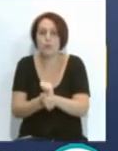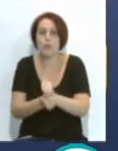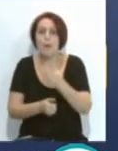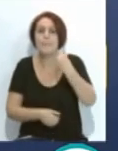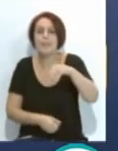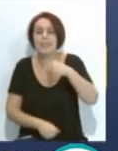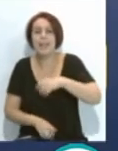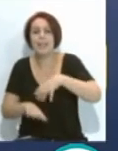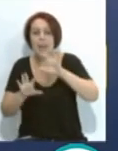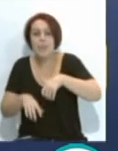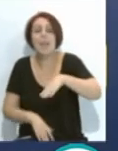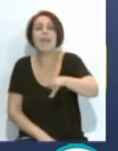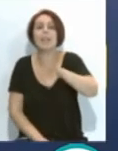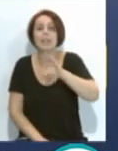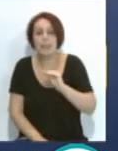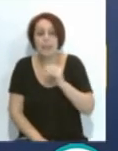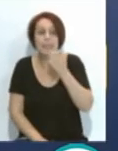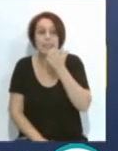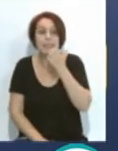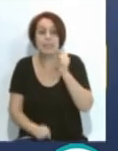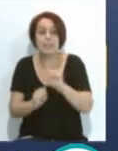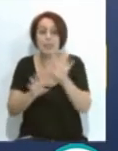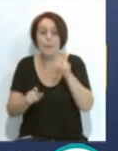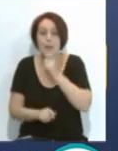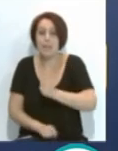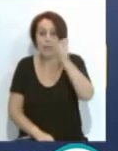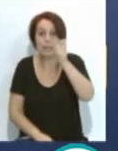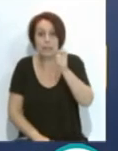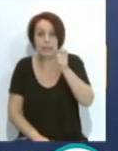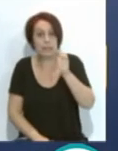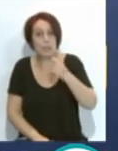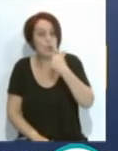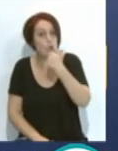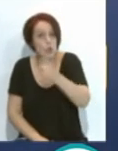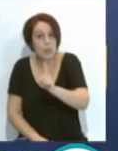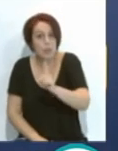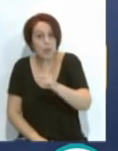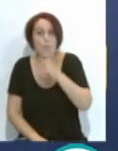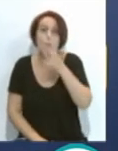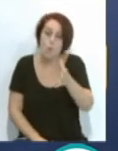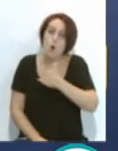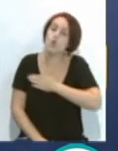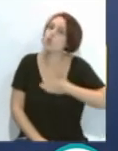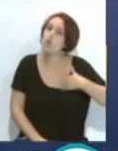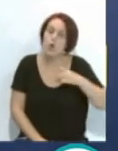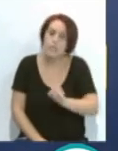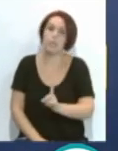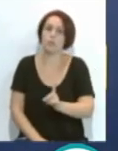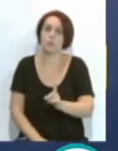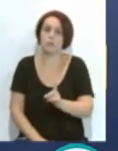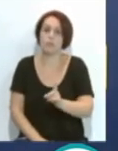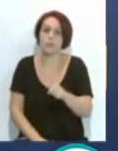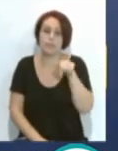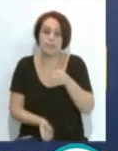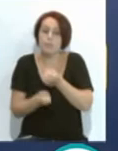Cádiz entiende que si no pitaron el penalti es porque no quisieron pitarlo. Y